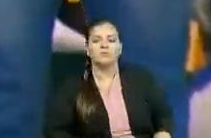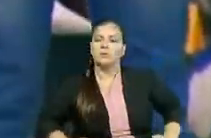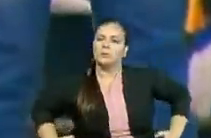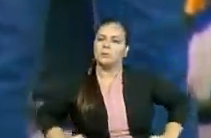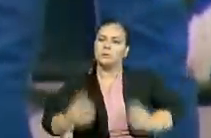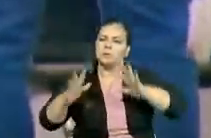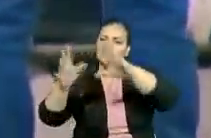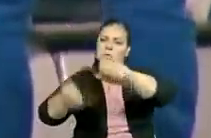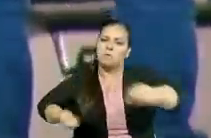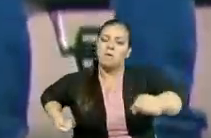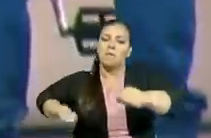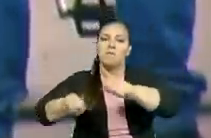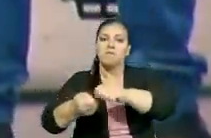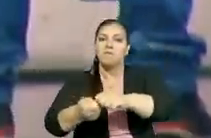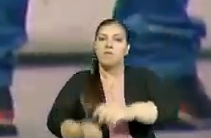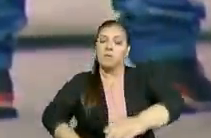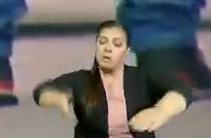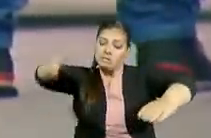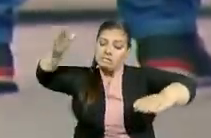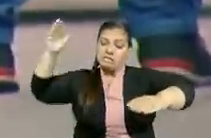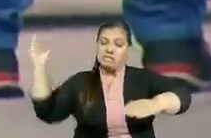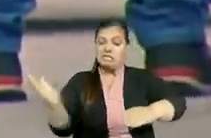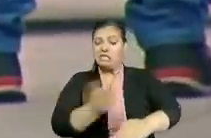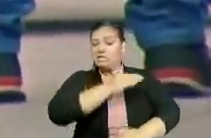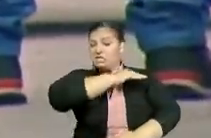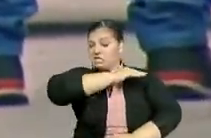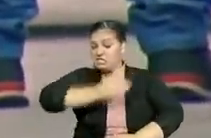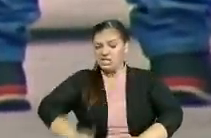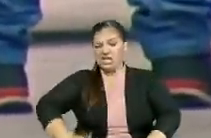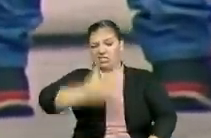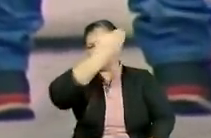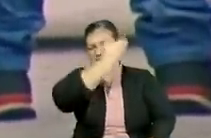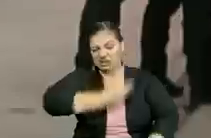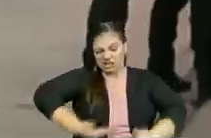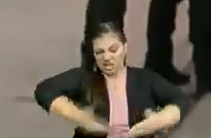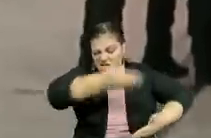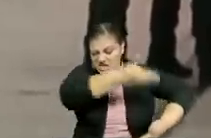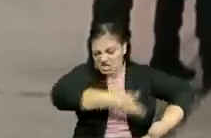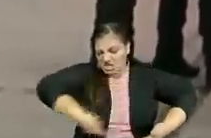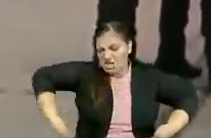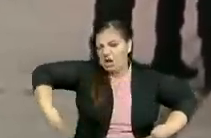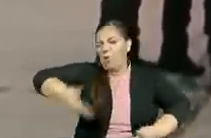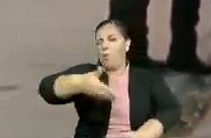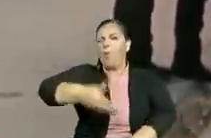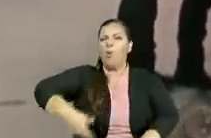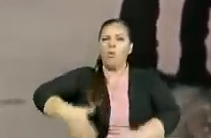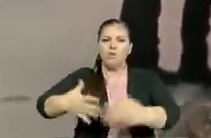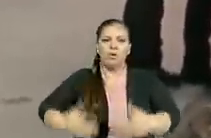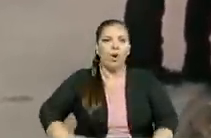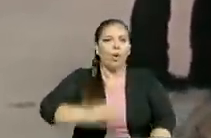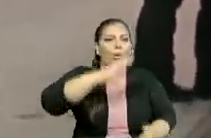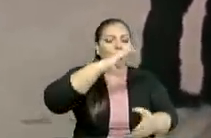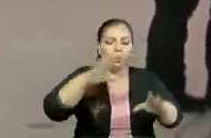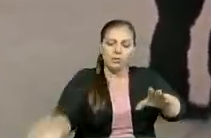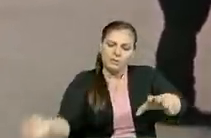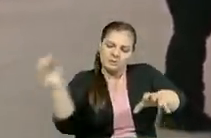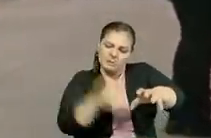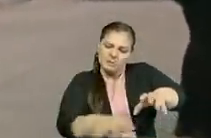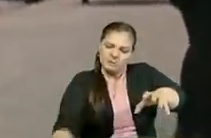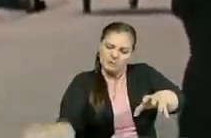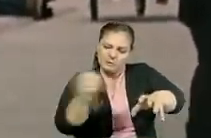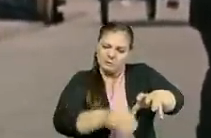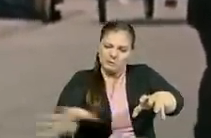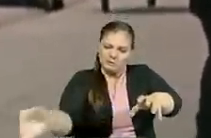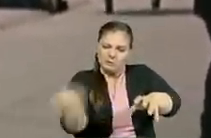cercano. Aparentemente ellos no conocían del contenido de las bolsas Después de recorrer 5 cuadras, una